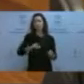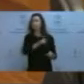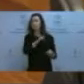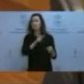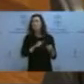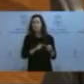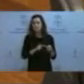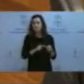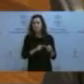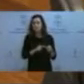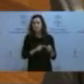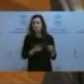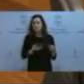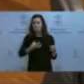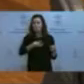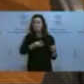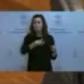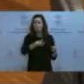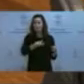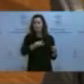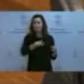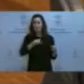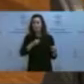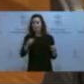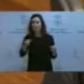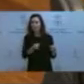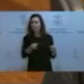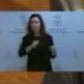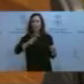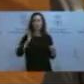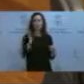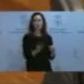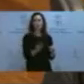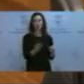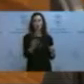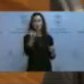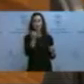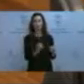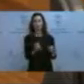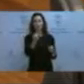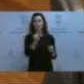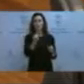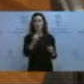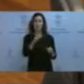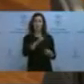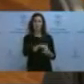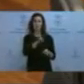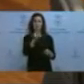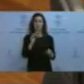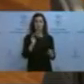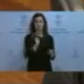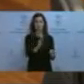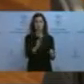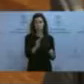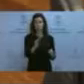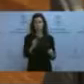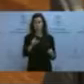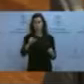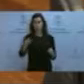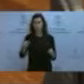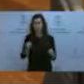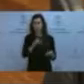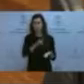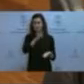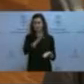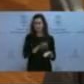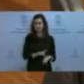no ha resultado posible cuantificar el perjuicio económico causado a la Administración del Principado de Asturias durante las fases procesales